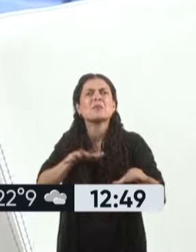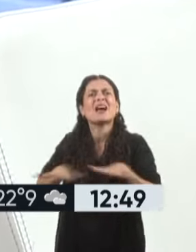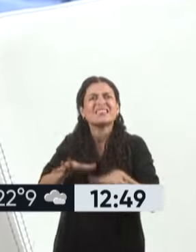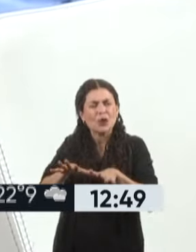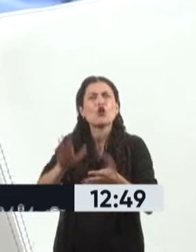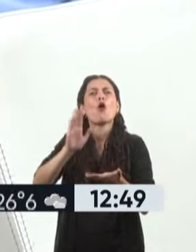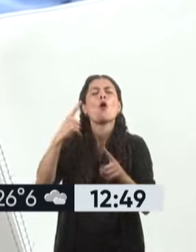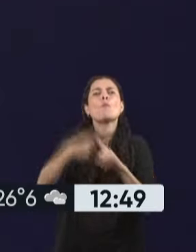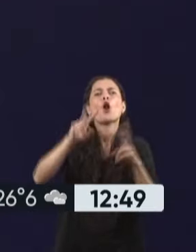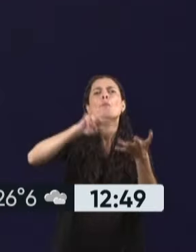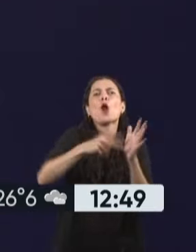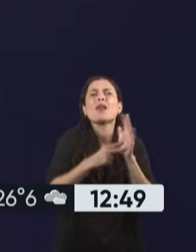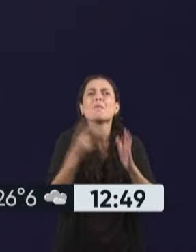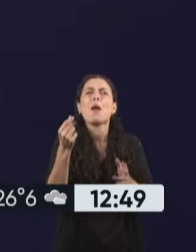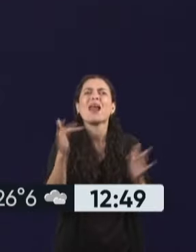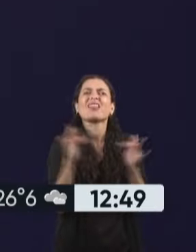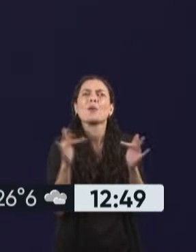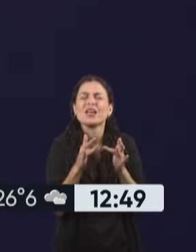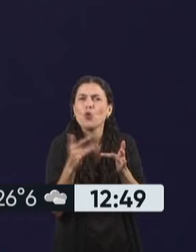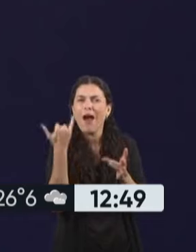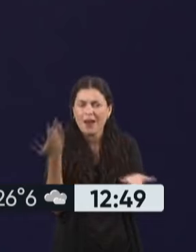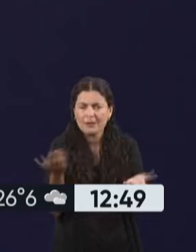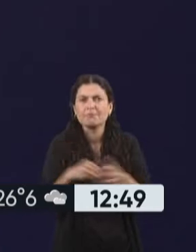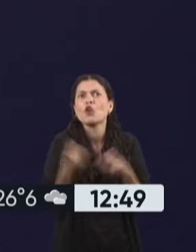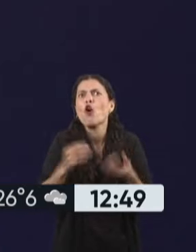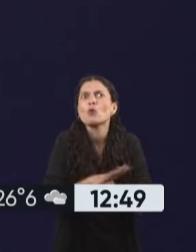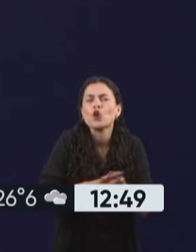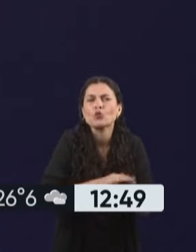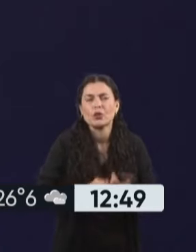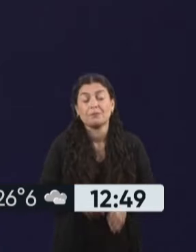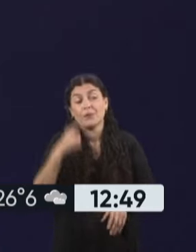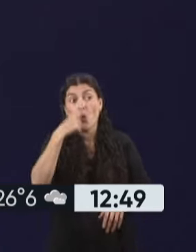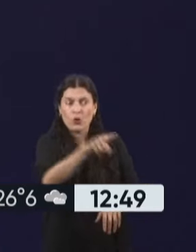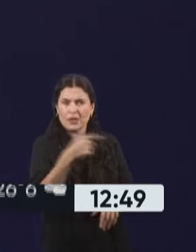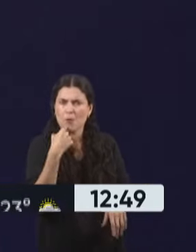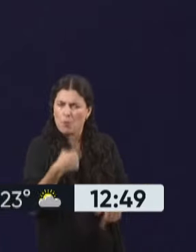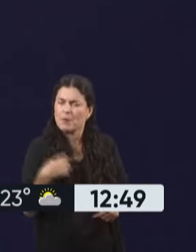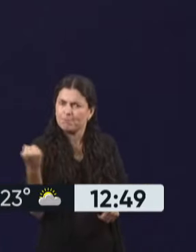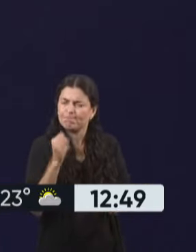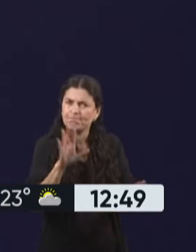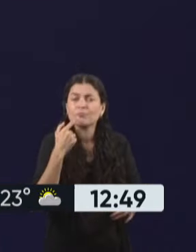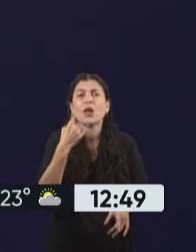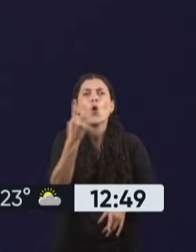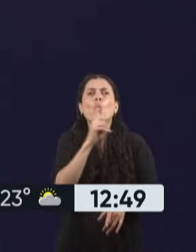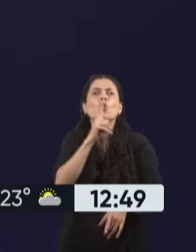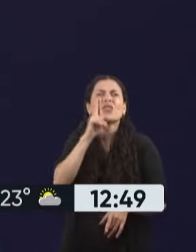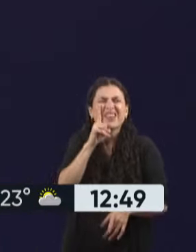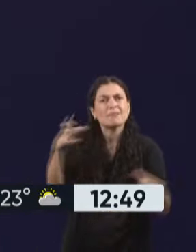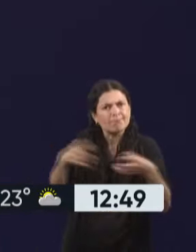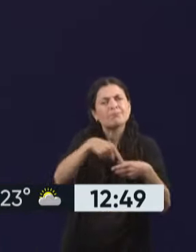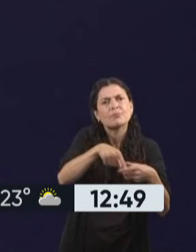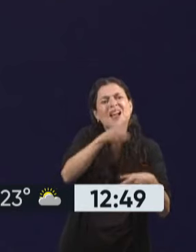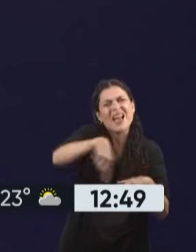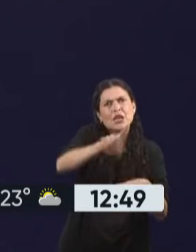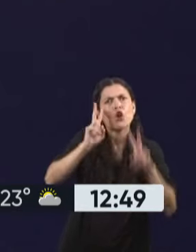la criptomoneda Libre. Bueno, empiezo por el final de la pregunta. Lo que va a hacer la UTI es recolectar la